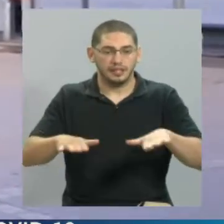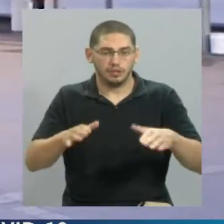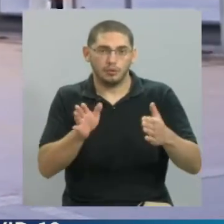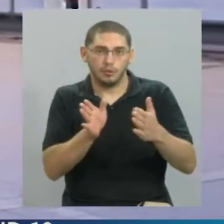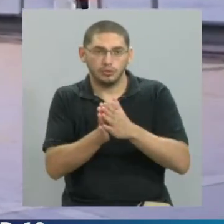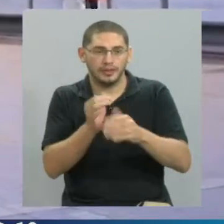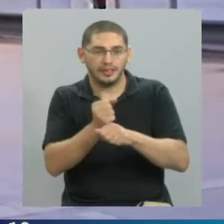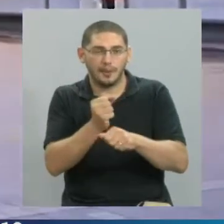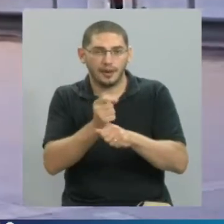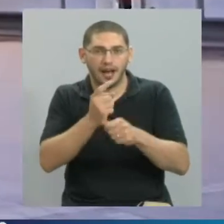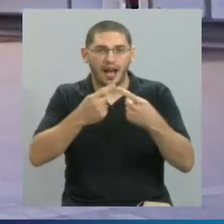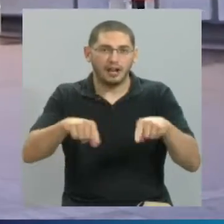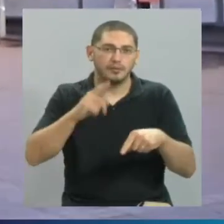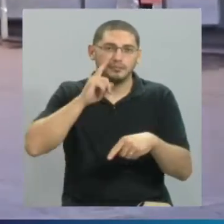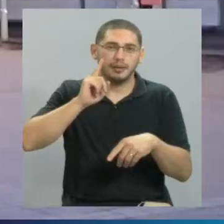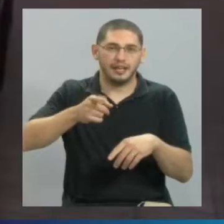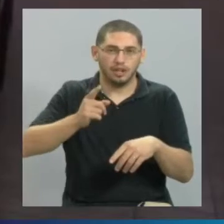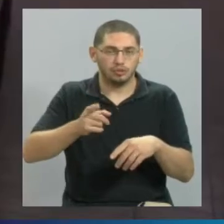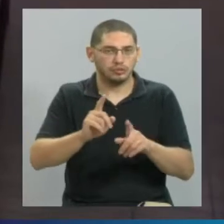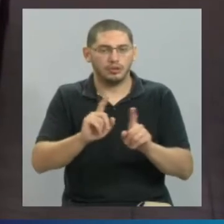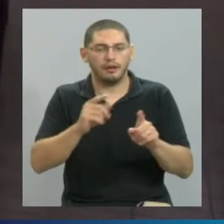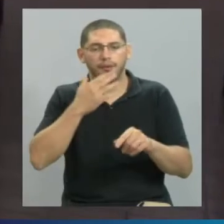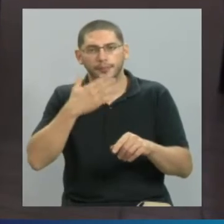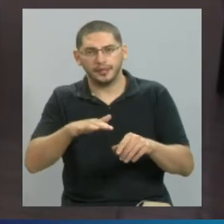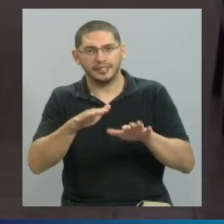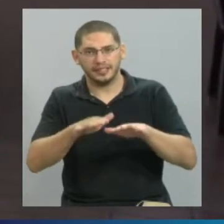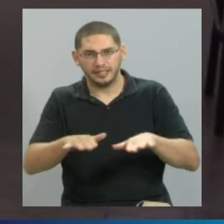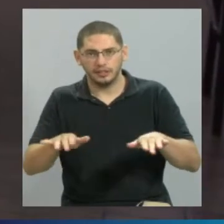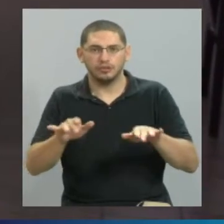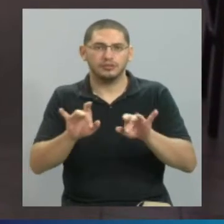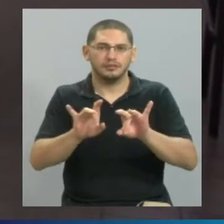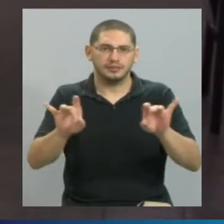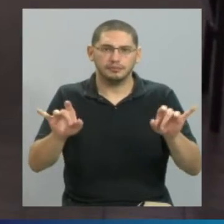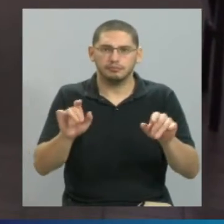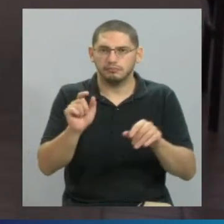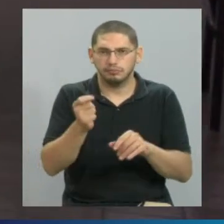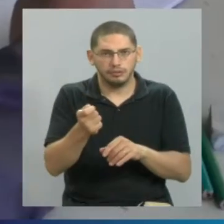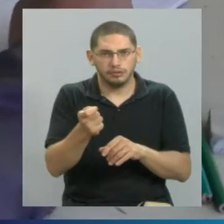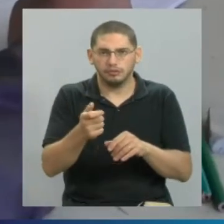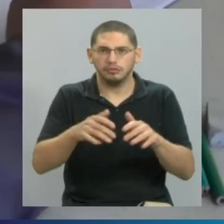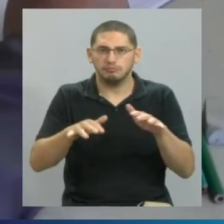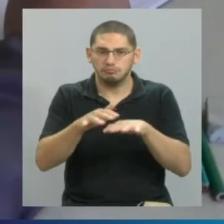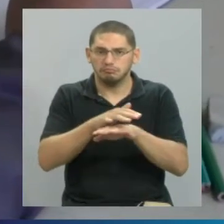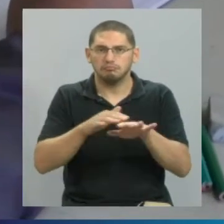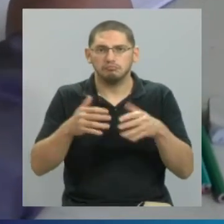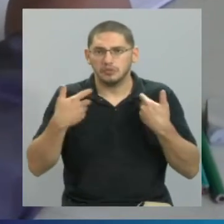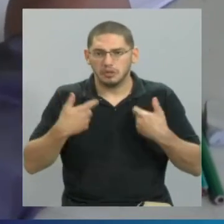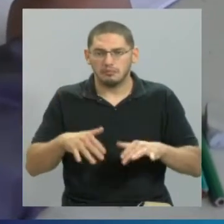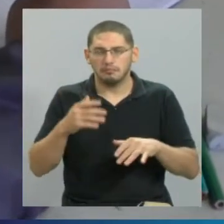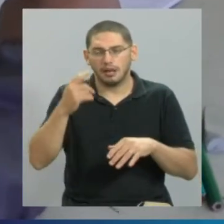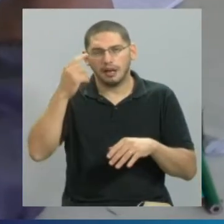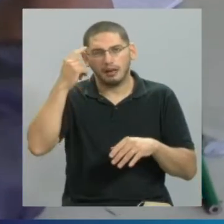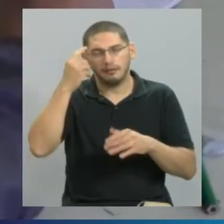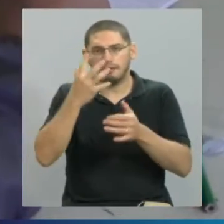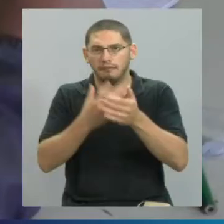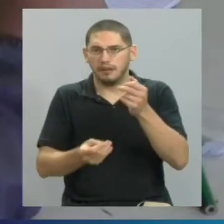situación de riesgo. Entonces allí es donde empezamos a proponer que había que volver a la presencialidad porque ya empezábamos a ver todas estas consecuencias